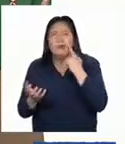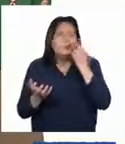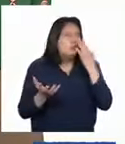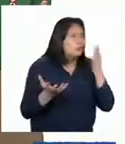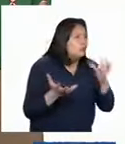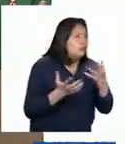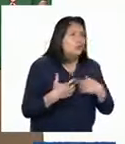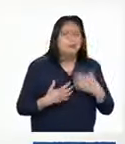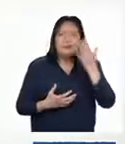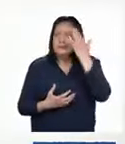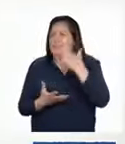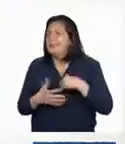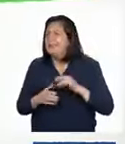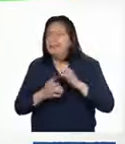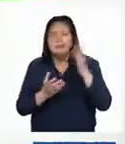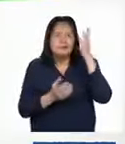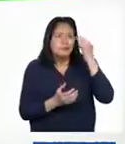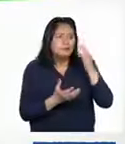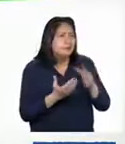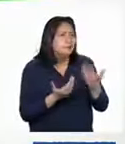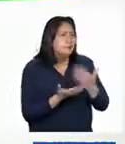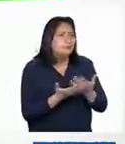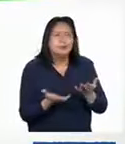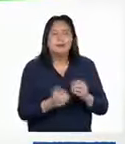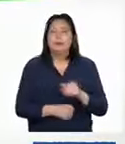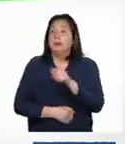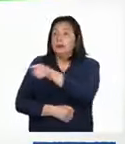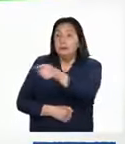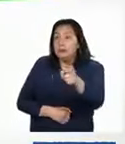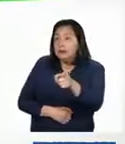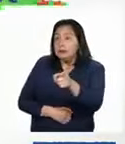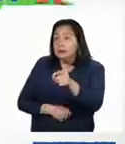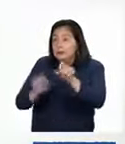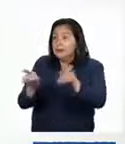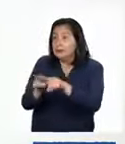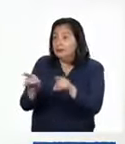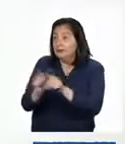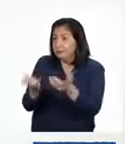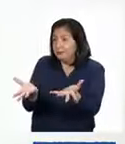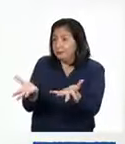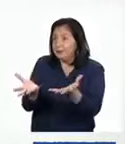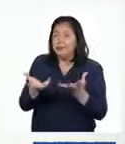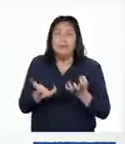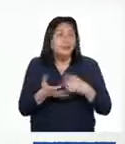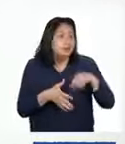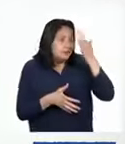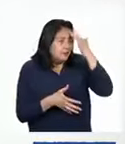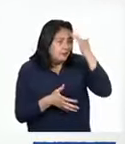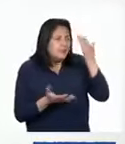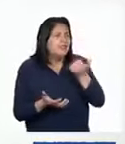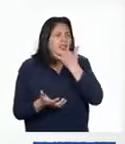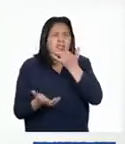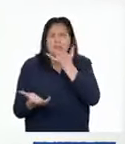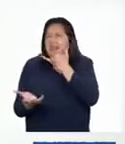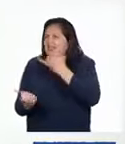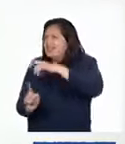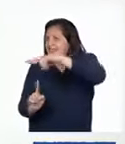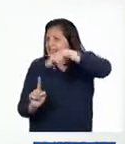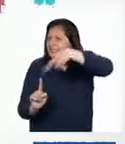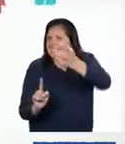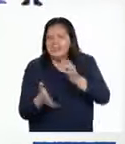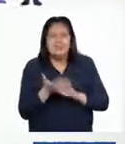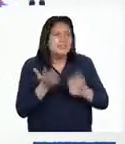y experimentar. ¿Y a ustedes? ¿También les interesa conocer todo lo que sucede alrededor y